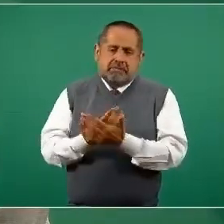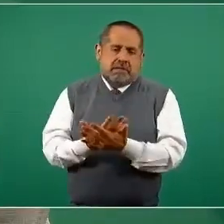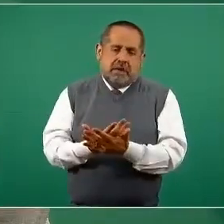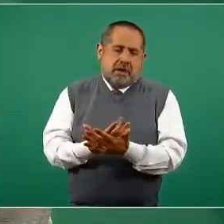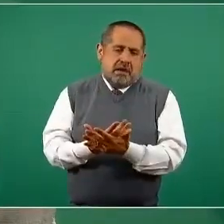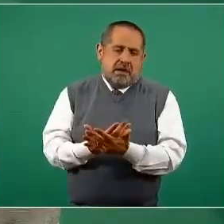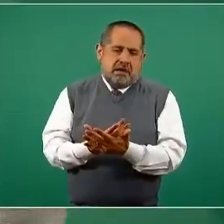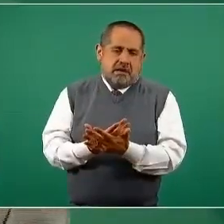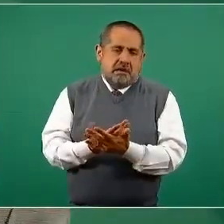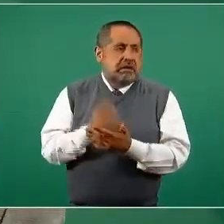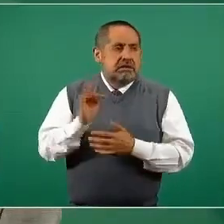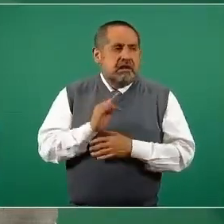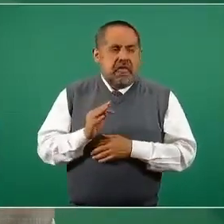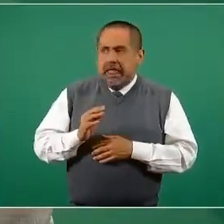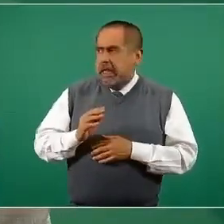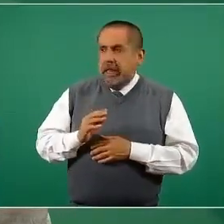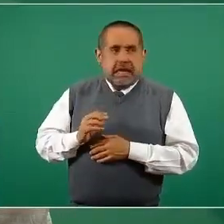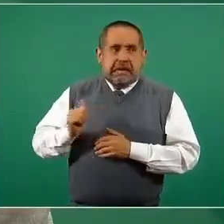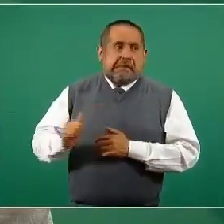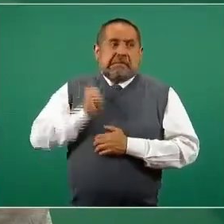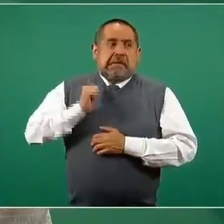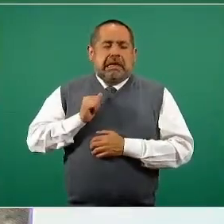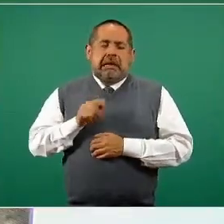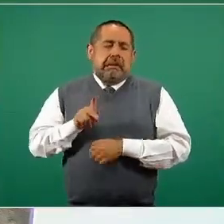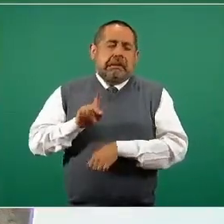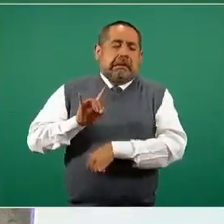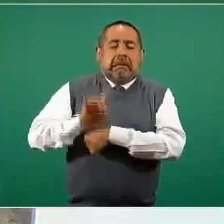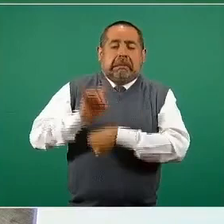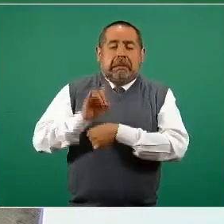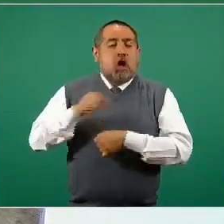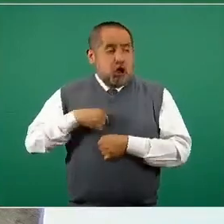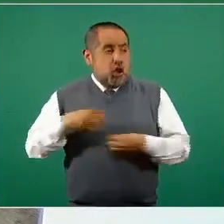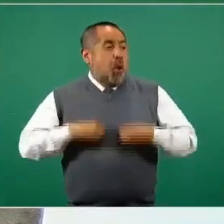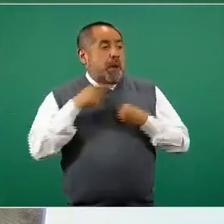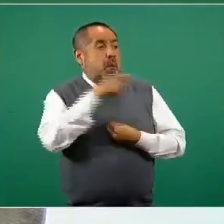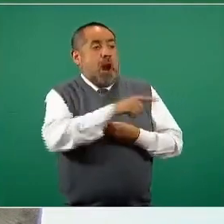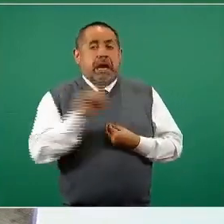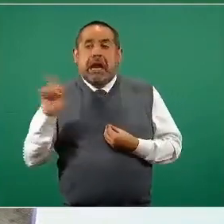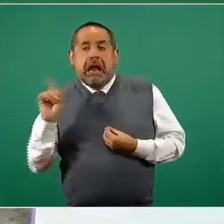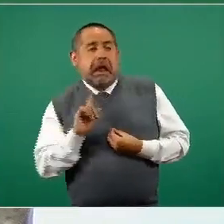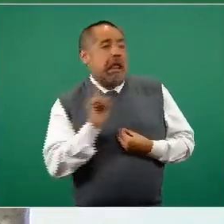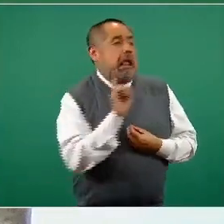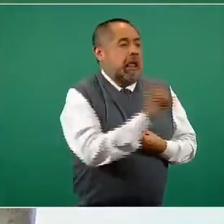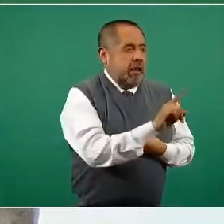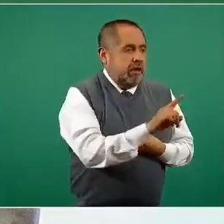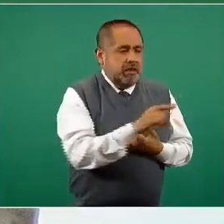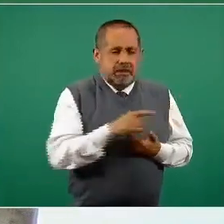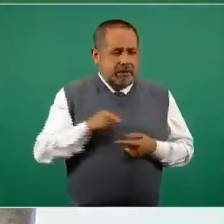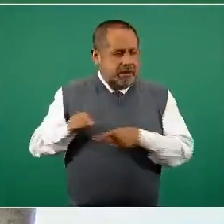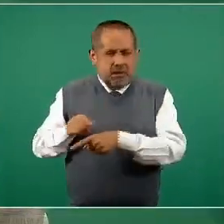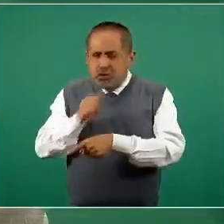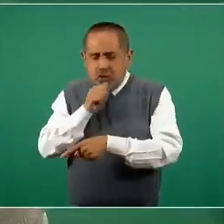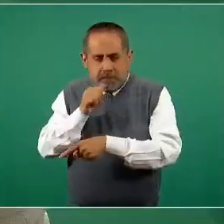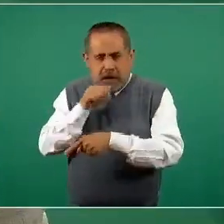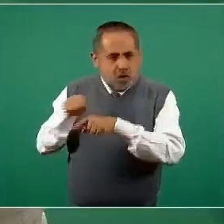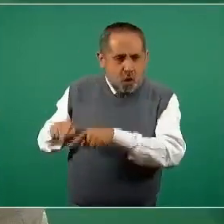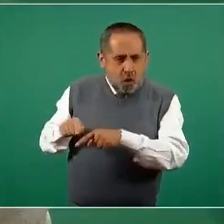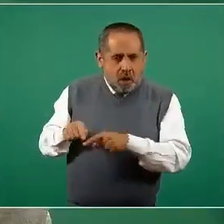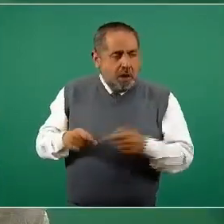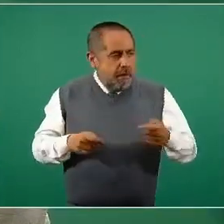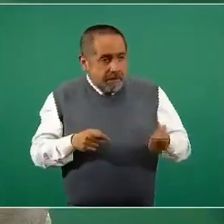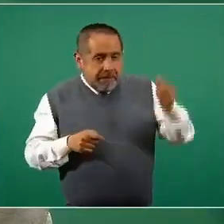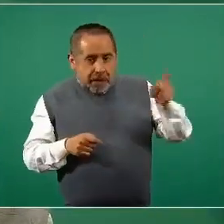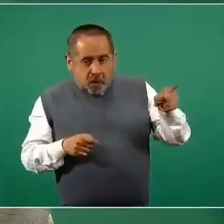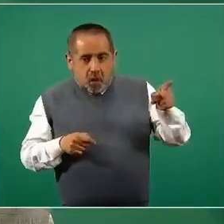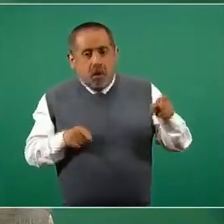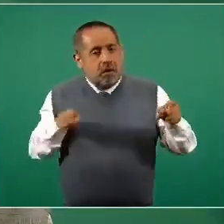hacen esta práctica de desplazarse hacia las demarcaciones o municipios que todavía están vacunando,